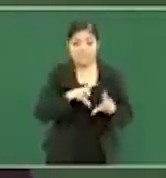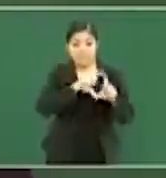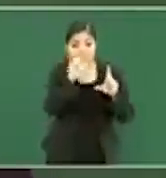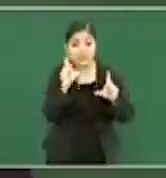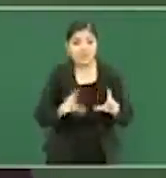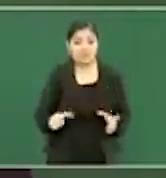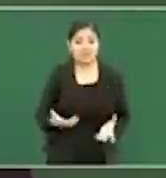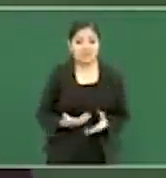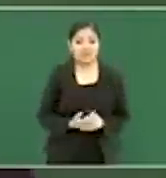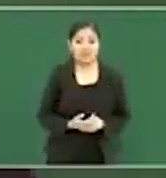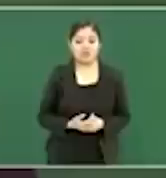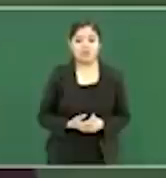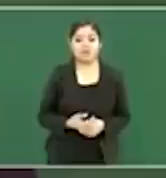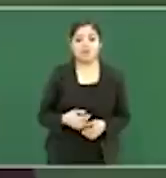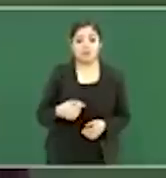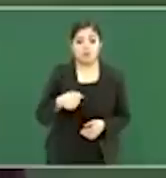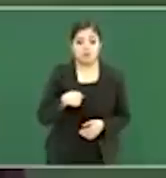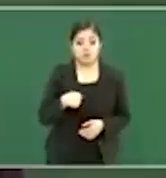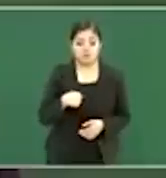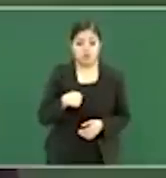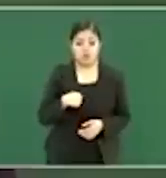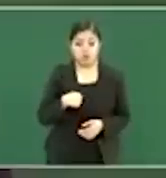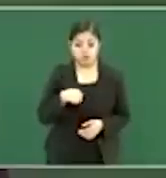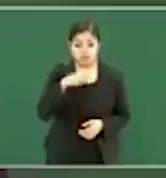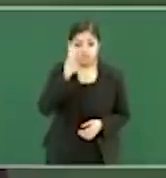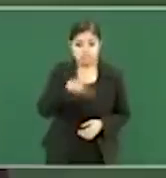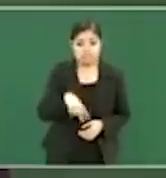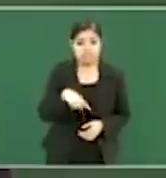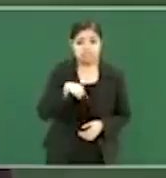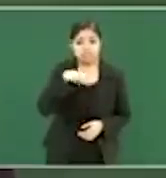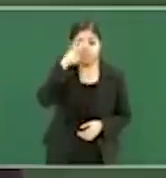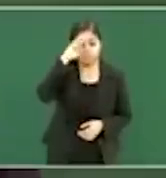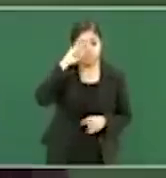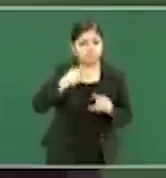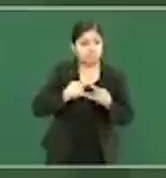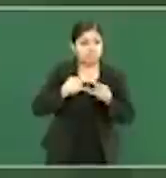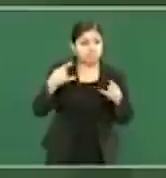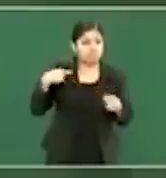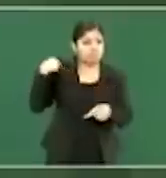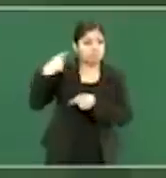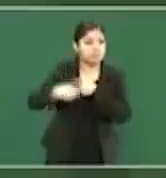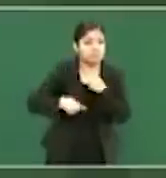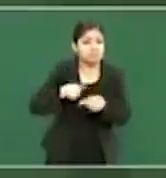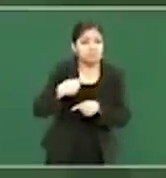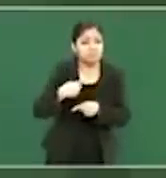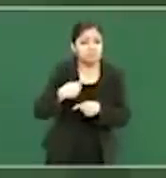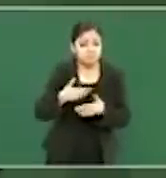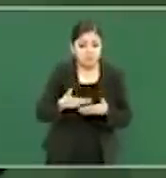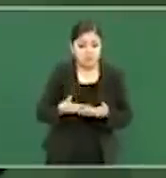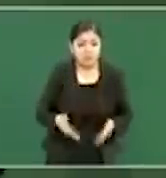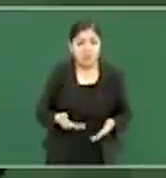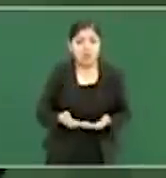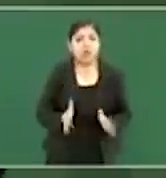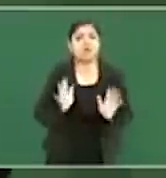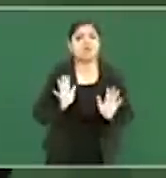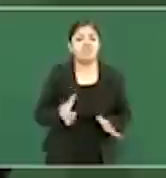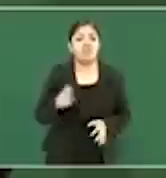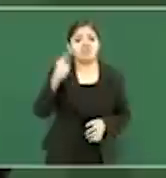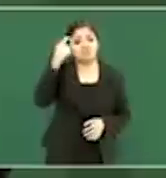creo que nunca habíamos tenido en toda la historia un nivel de conciencia